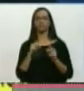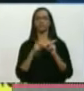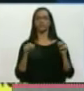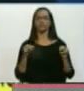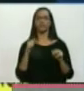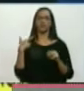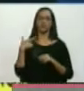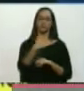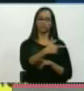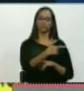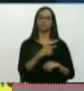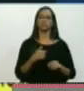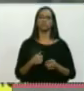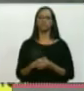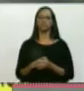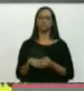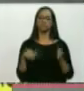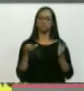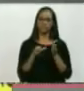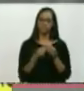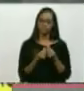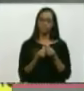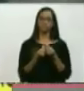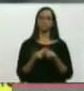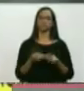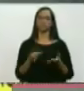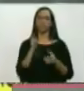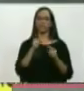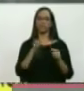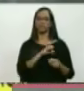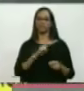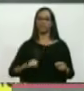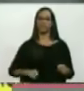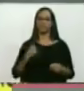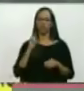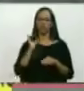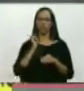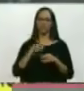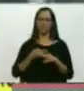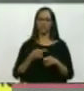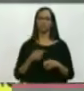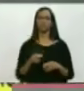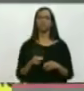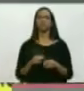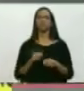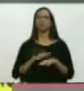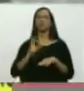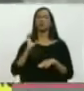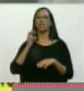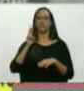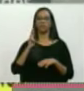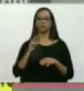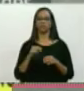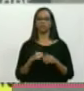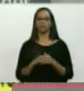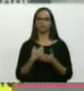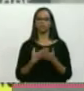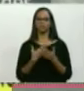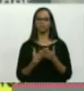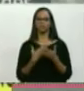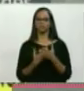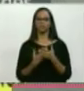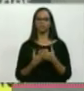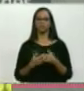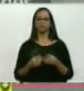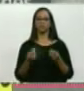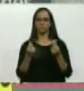Wuhan hasta Changsha, junto a ciudadanos de El Salvador y uno de Costa Rica. Además, la propuesta plantea que los gastos del viaje